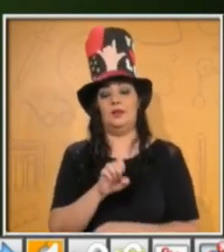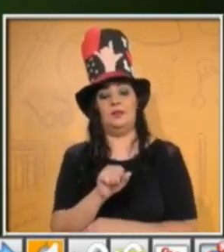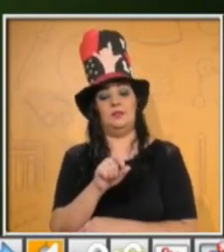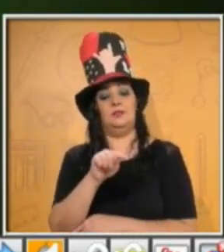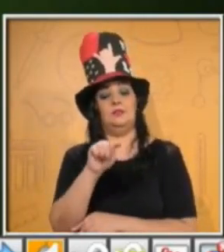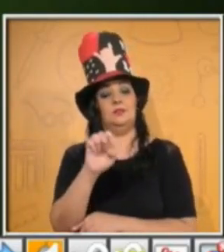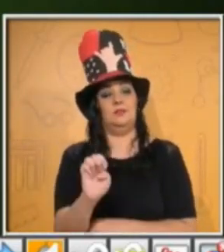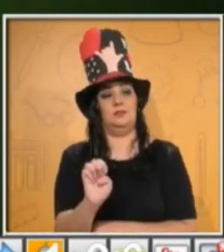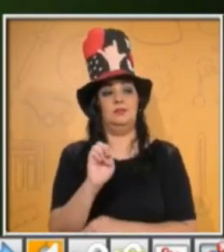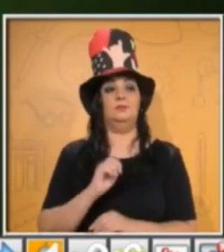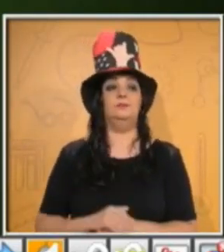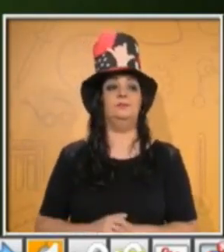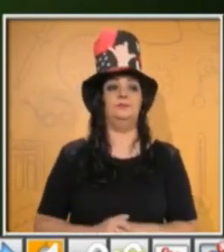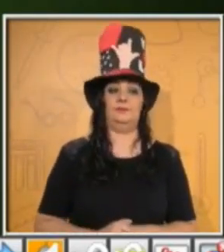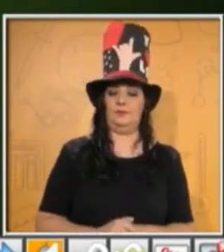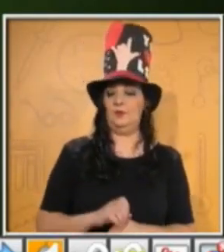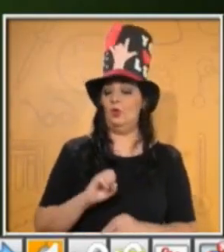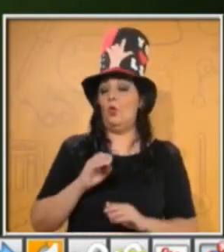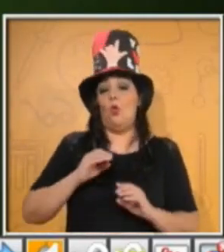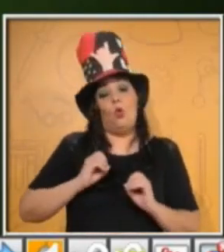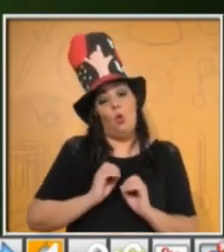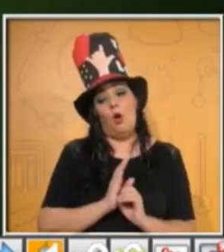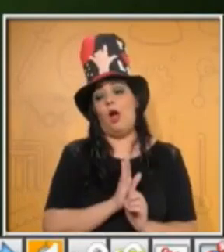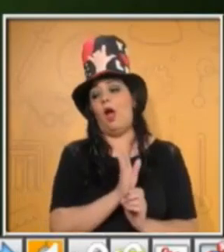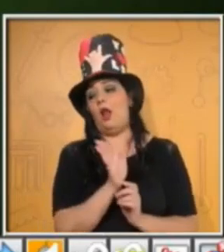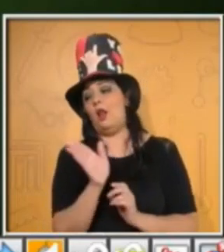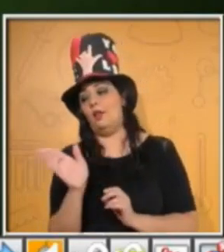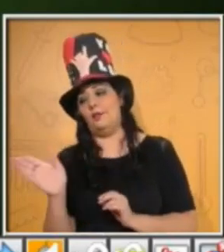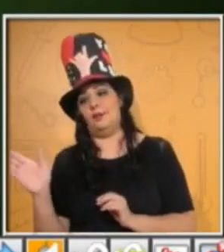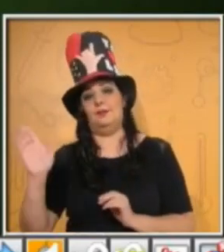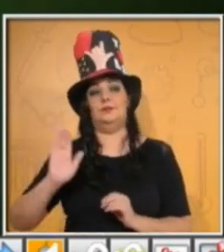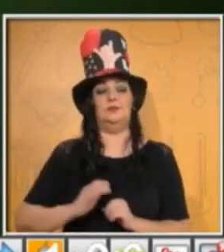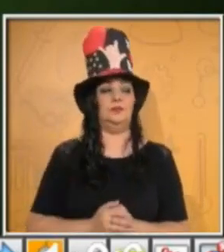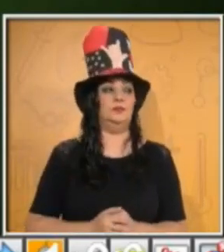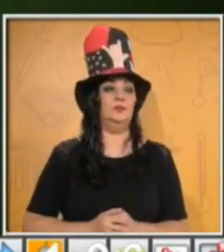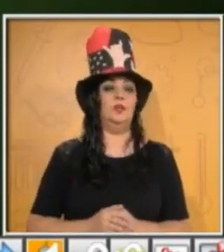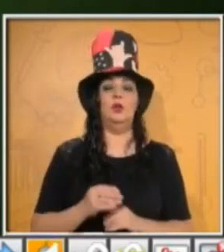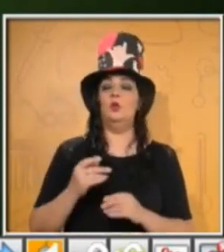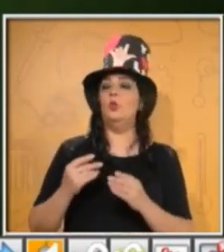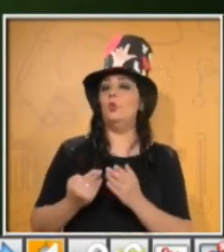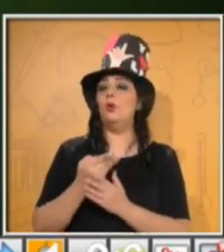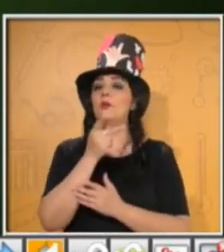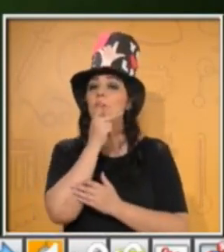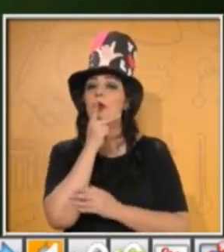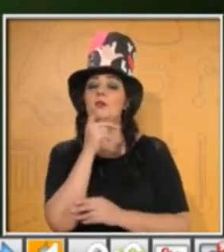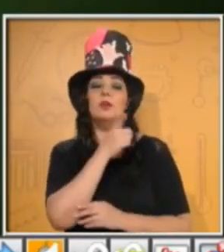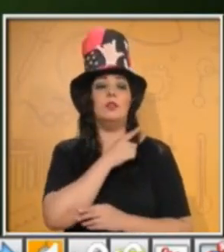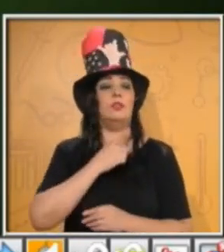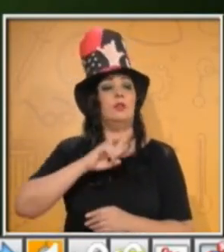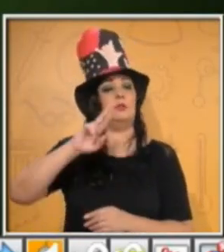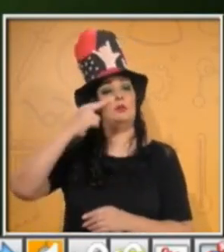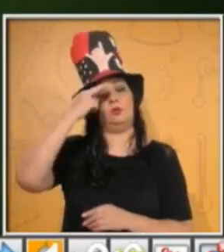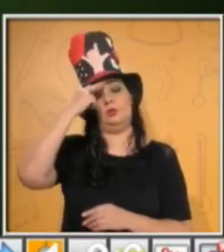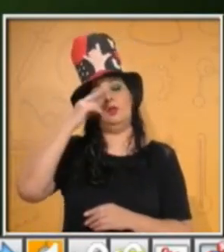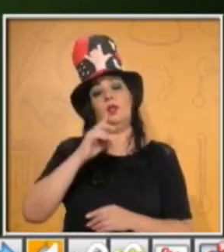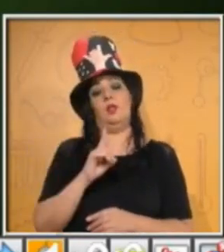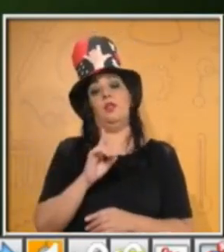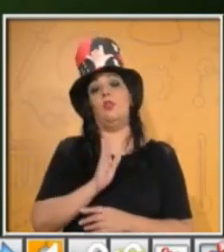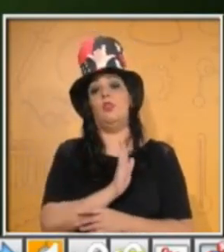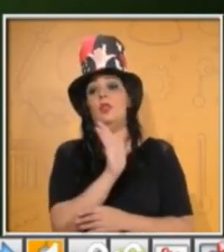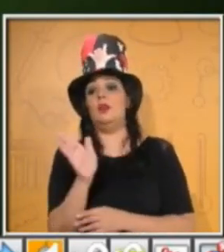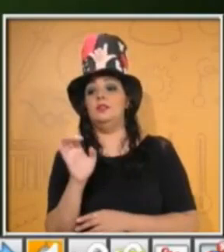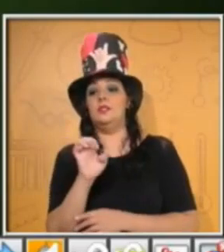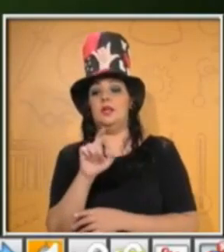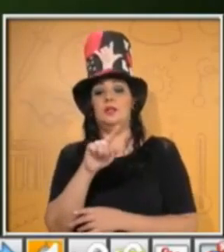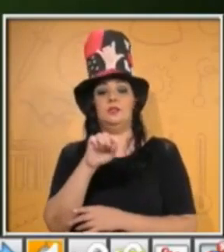Así es, hacia el este o hacia la derecha. Para quienes es un concepto nuevo, váyanlo grabando de esta manera. La derecha es el este